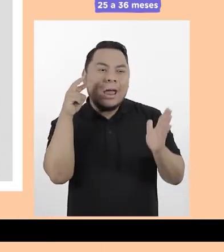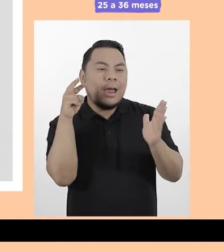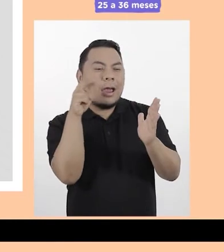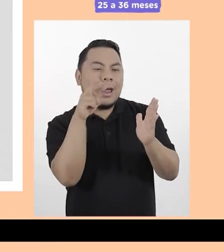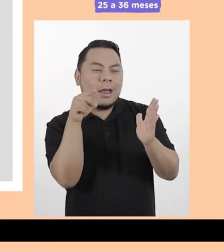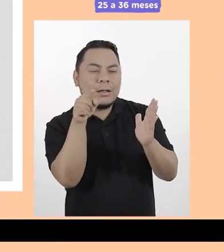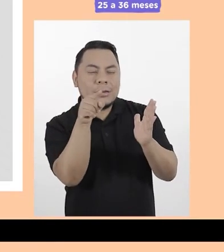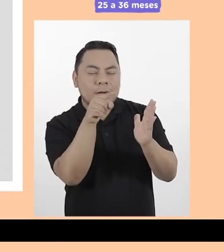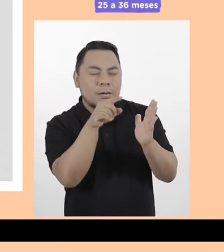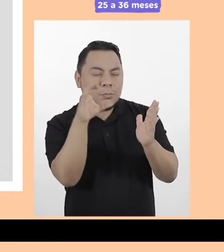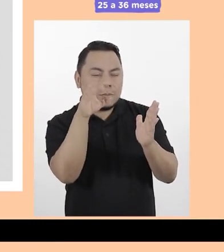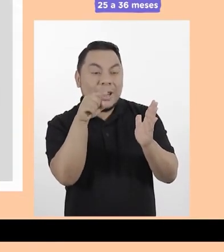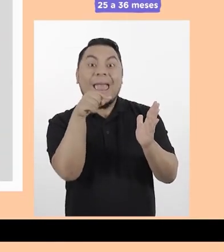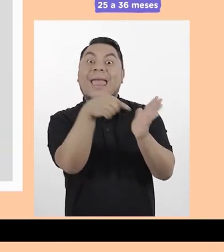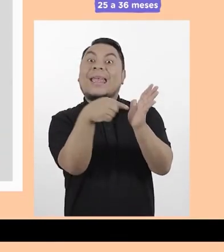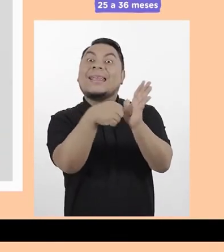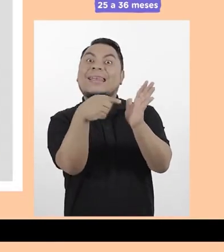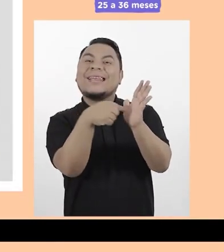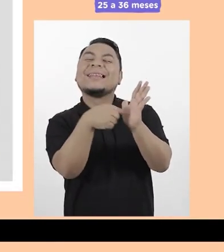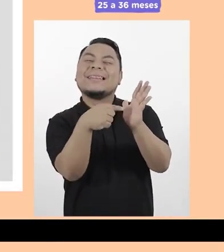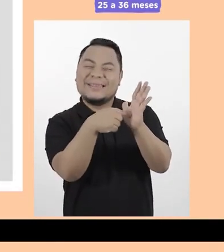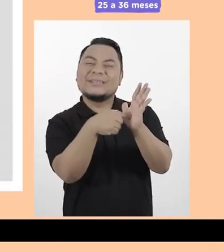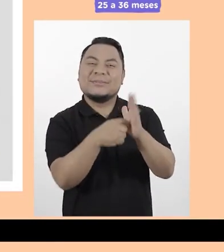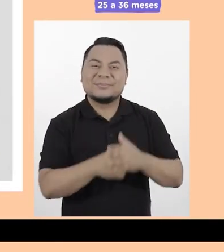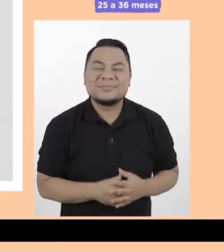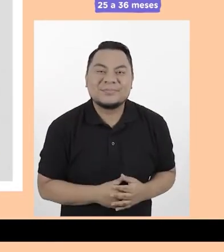busca y dice: ¡Aquí!